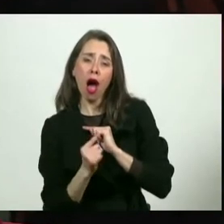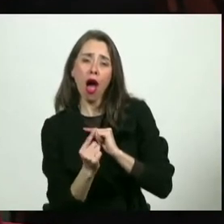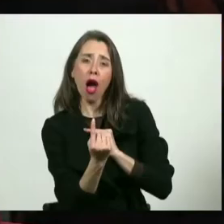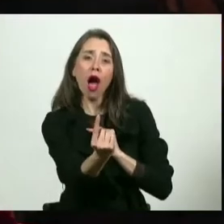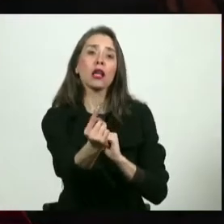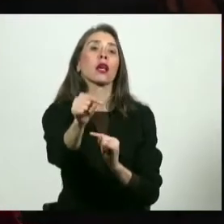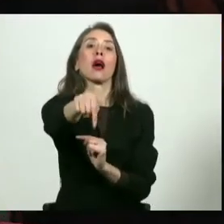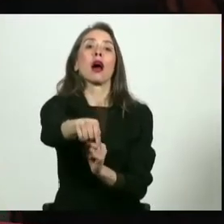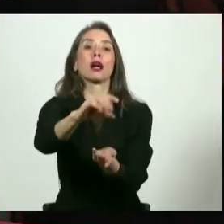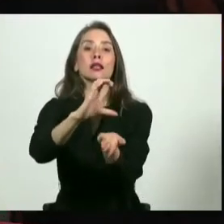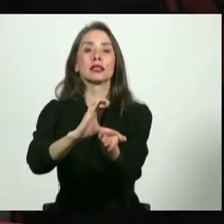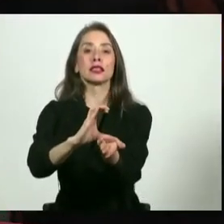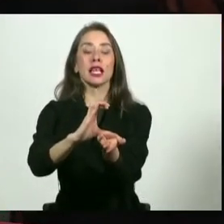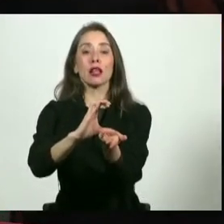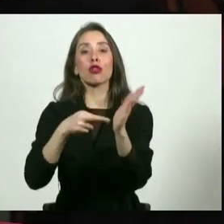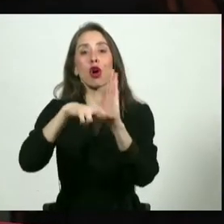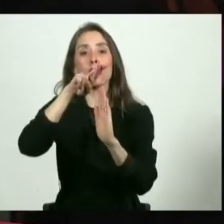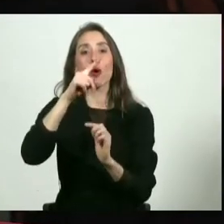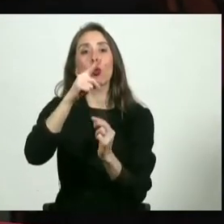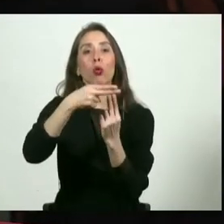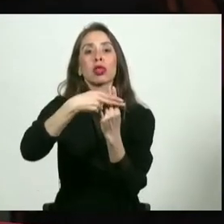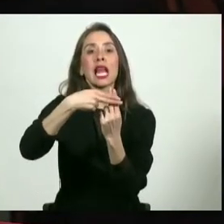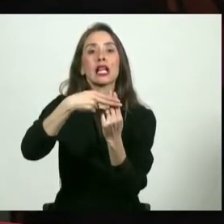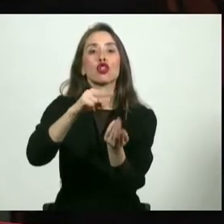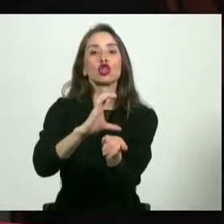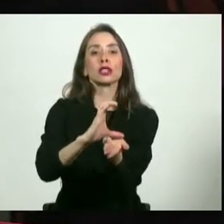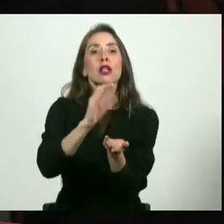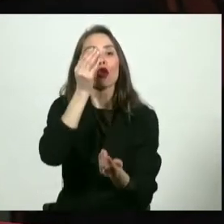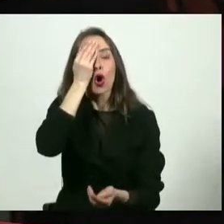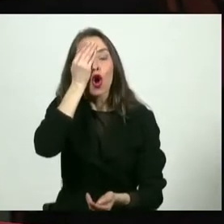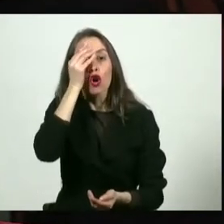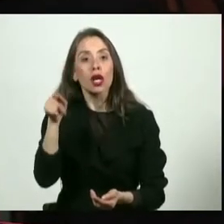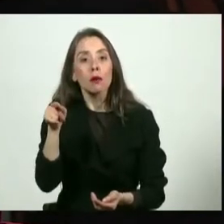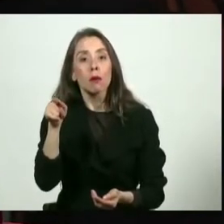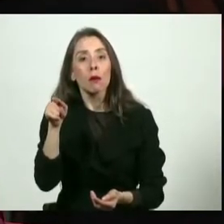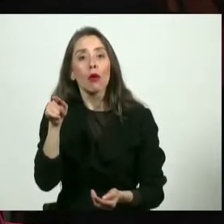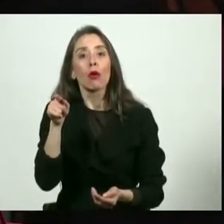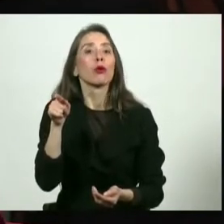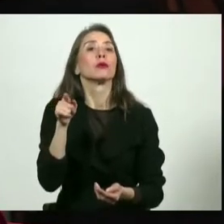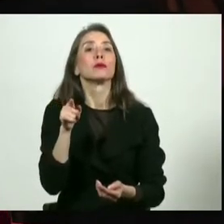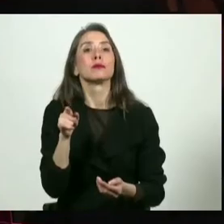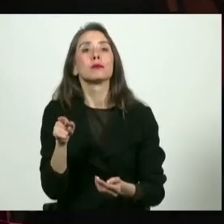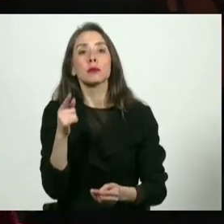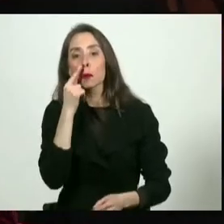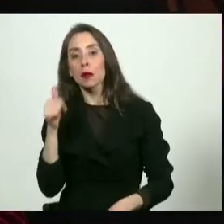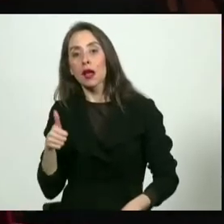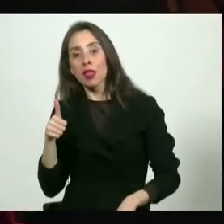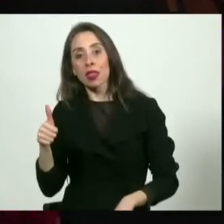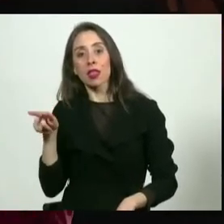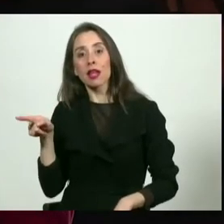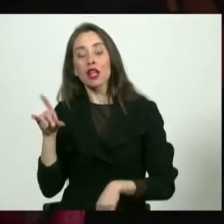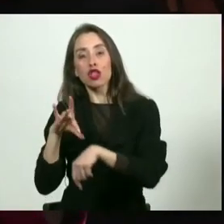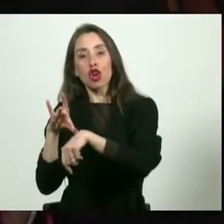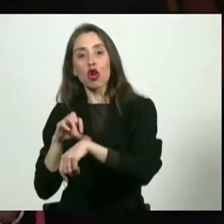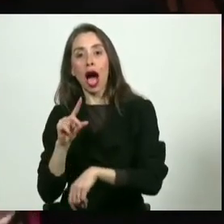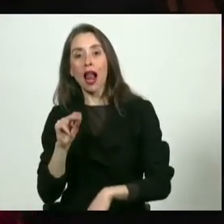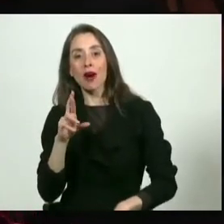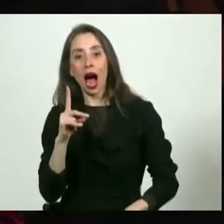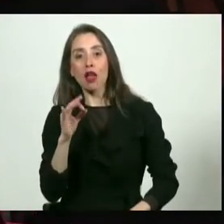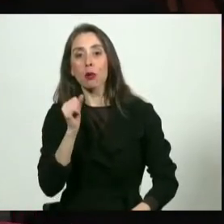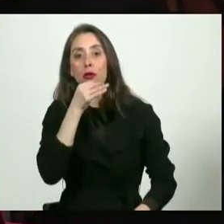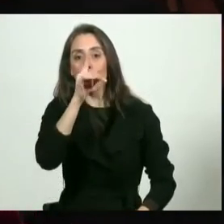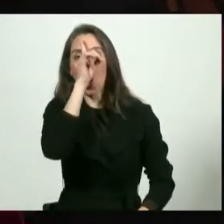rehabilitación. Felizmente tenemos una Teletón en Coquimbo. Los hospitales no tienen una, y aquí el doctor Alvarado puede señalar, como todo